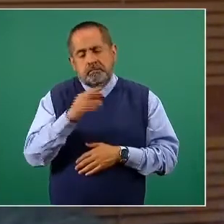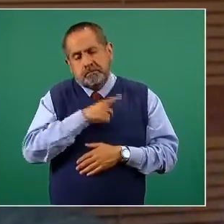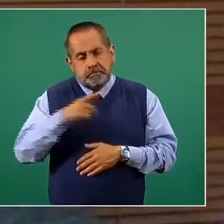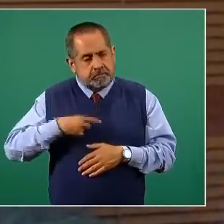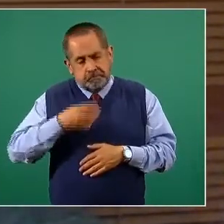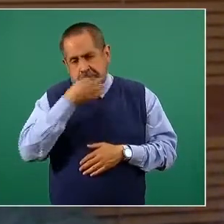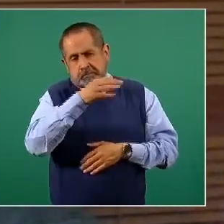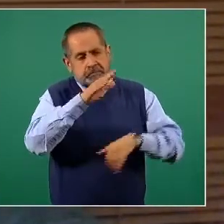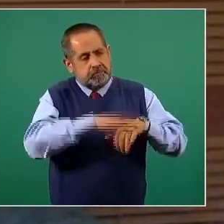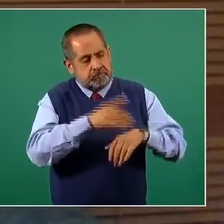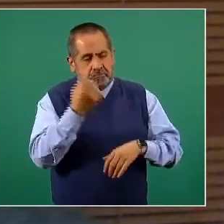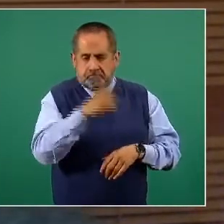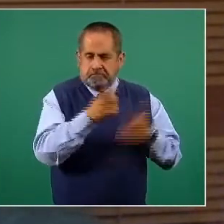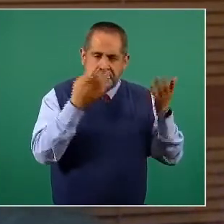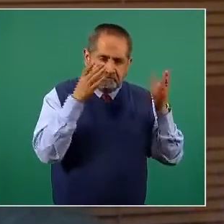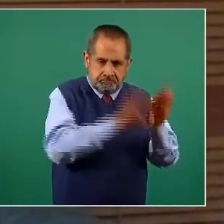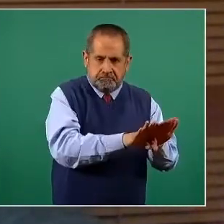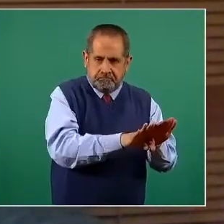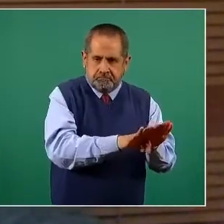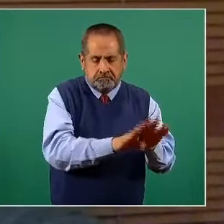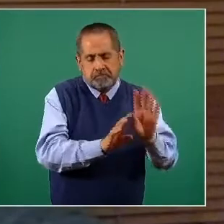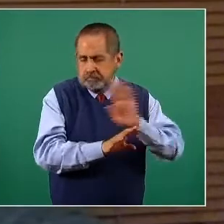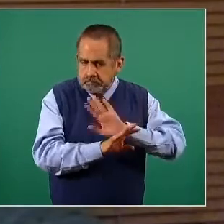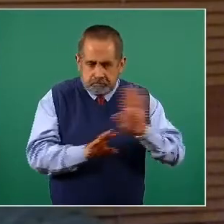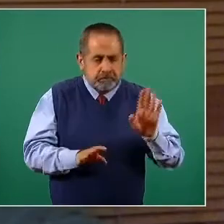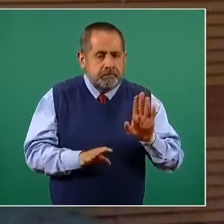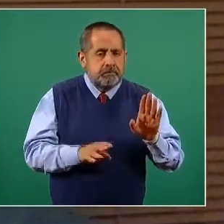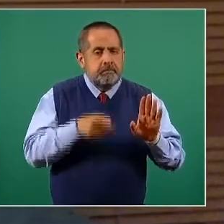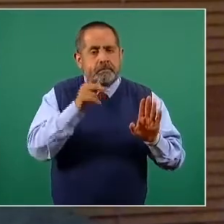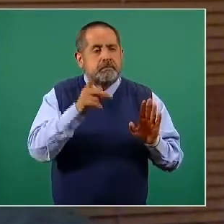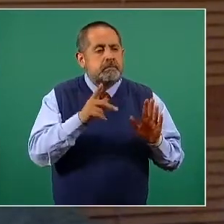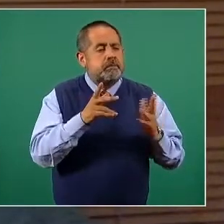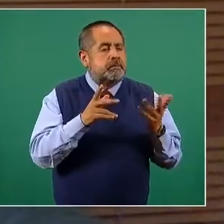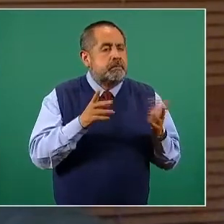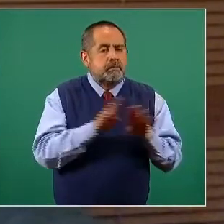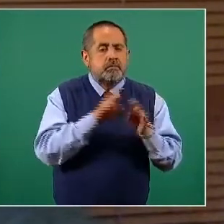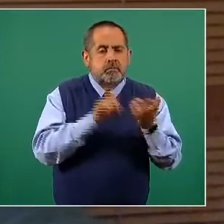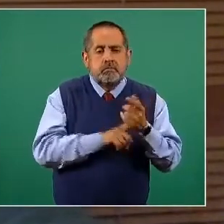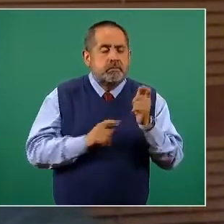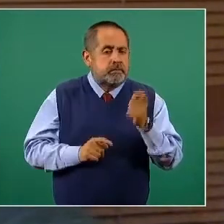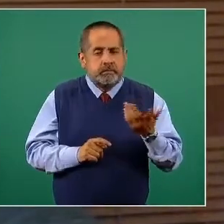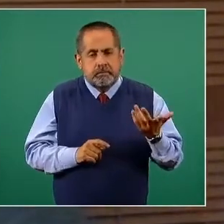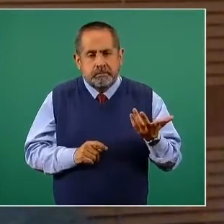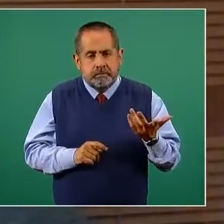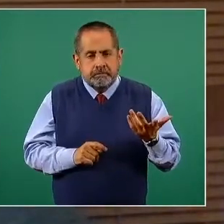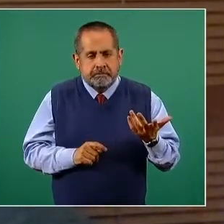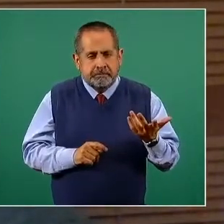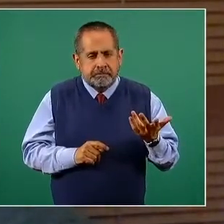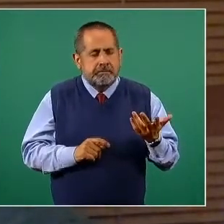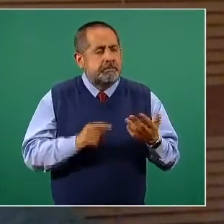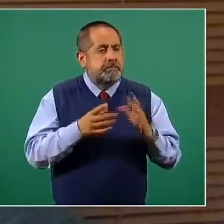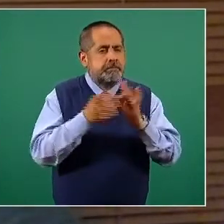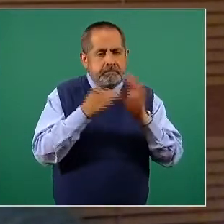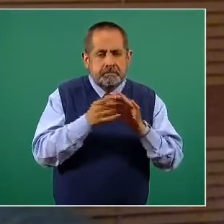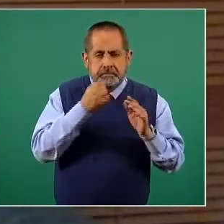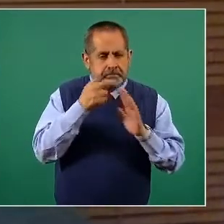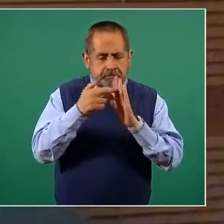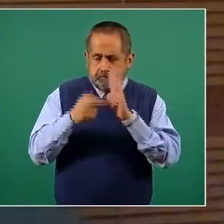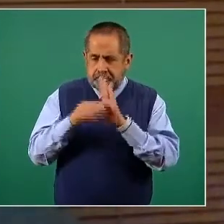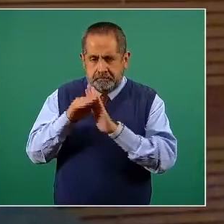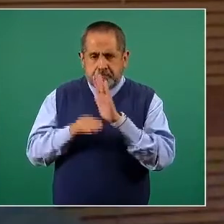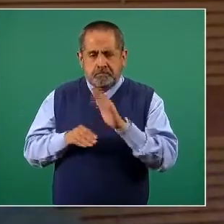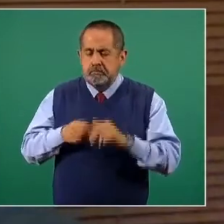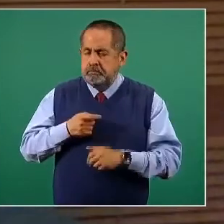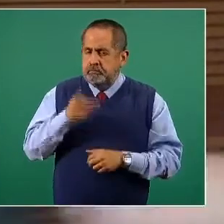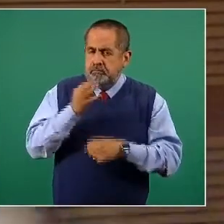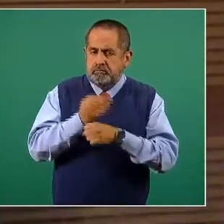que cerrar escuelas de acuerdo al brote. Tenemos también una serie de lineamientos, pero no